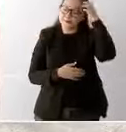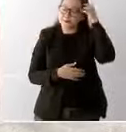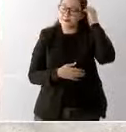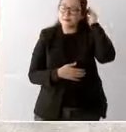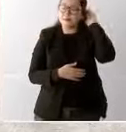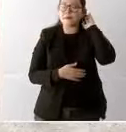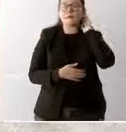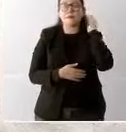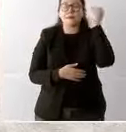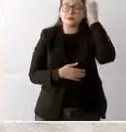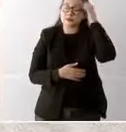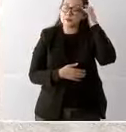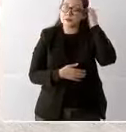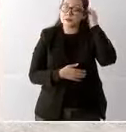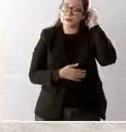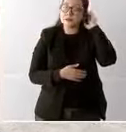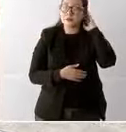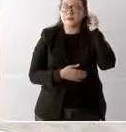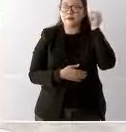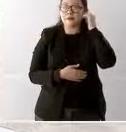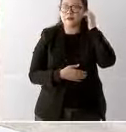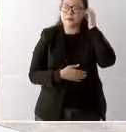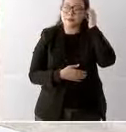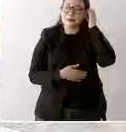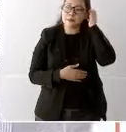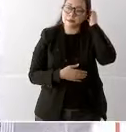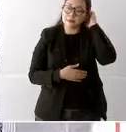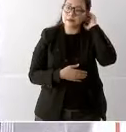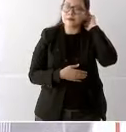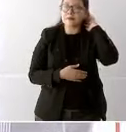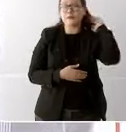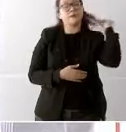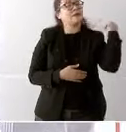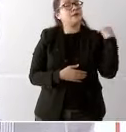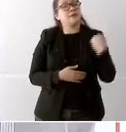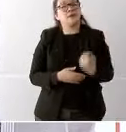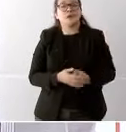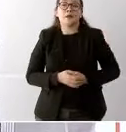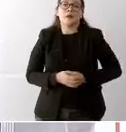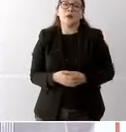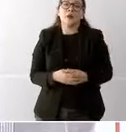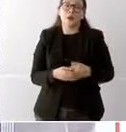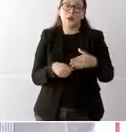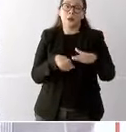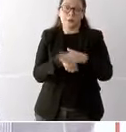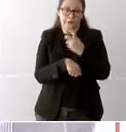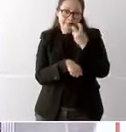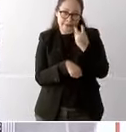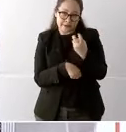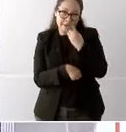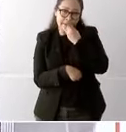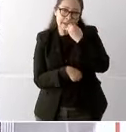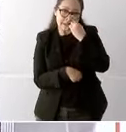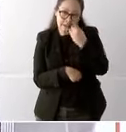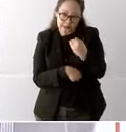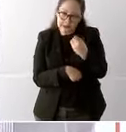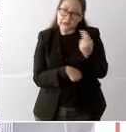Vamos, por eso les comentaba, a producir más fertilizantes.